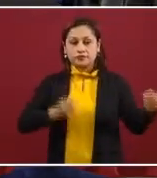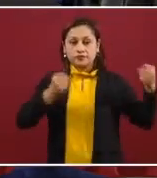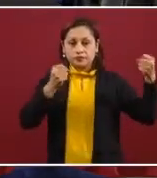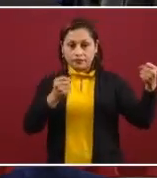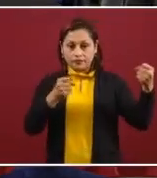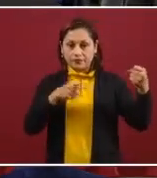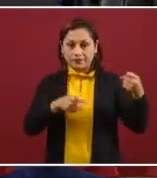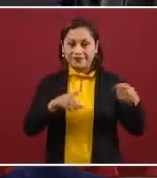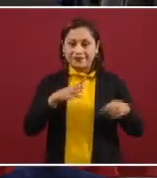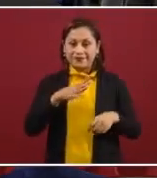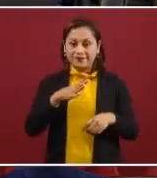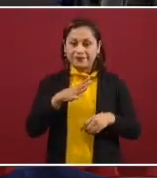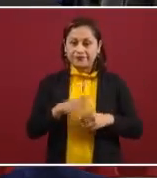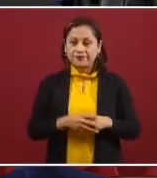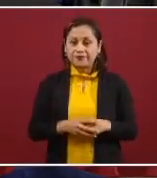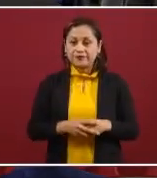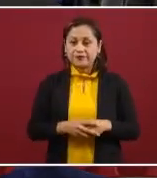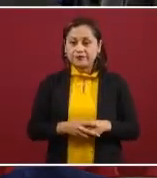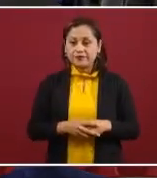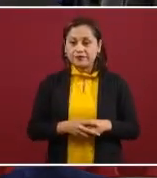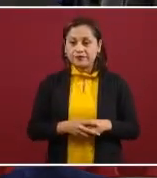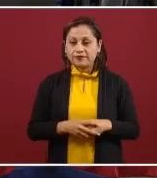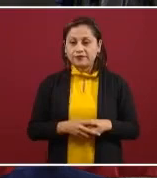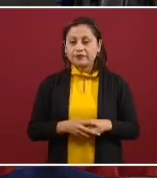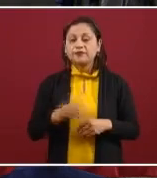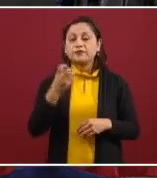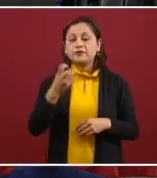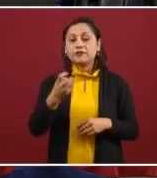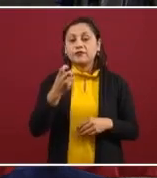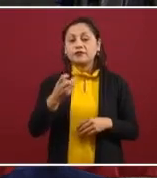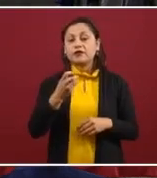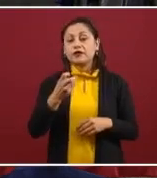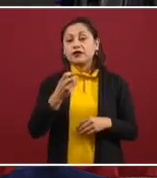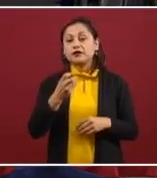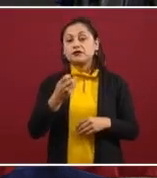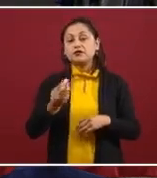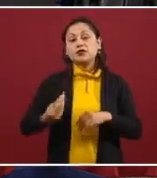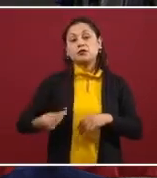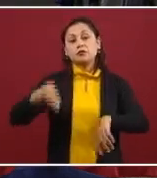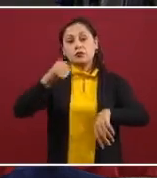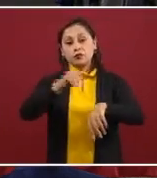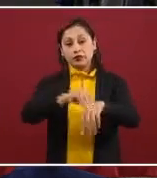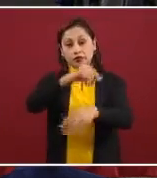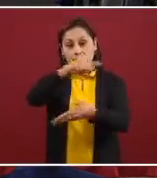a colocar en los tótems de servicio.